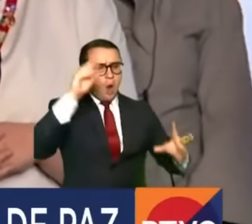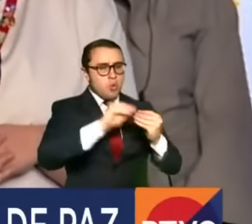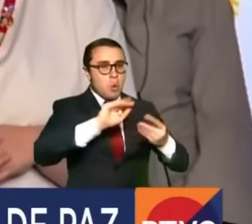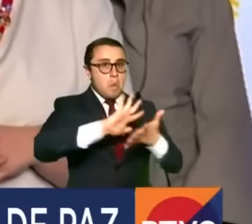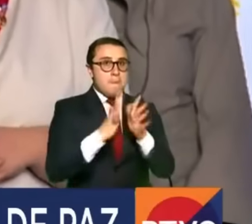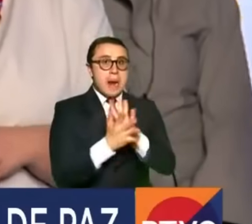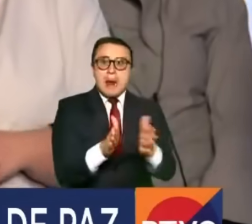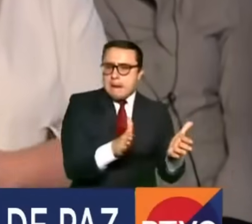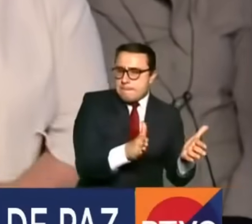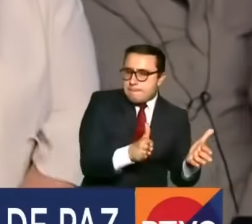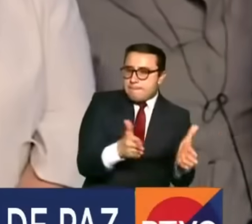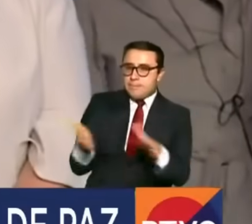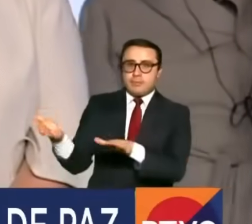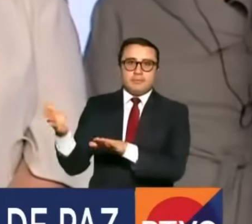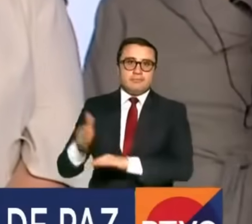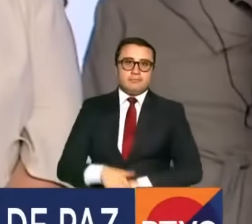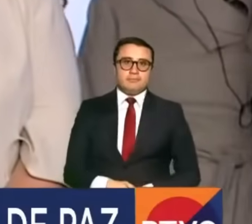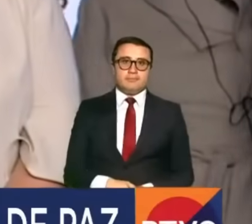De